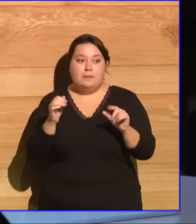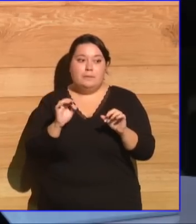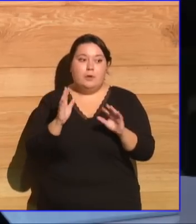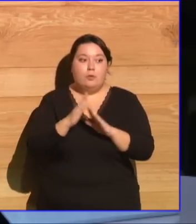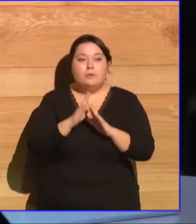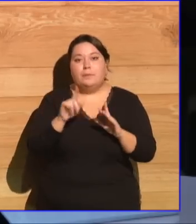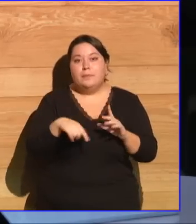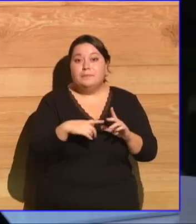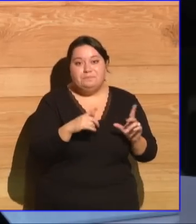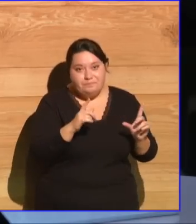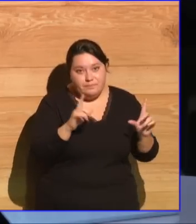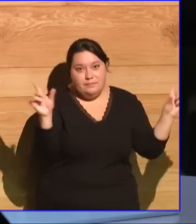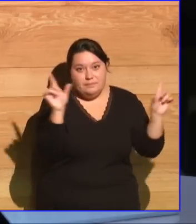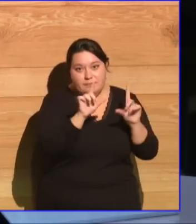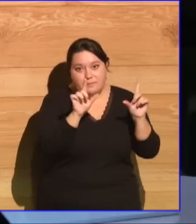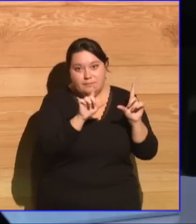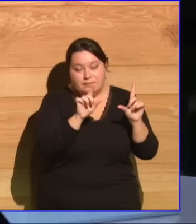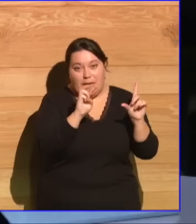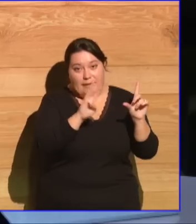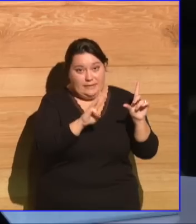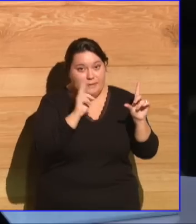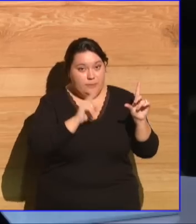en Antena 3 también, creo. Eso es.